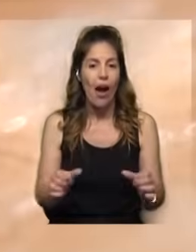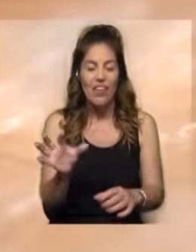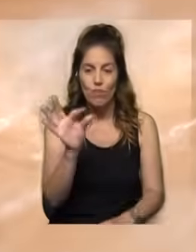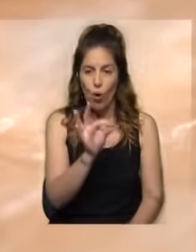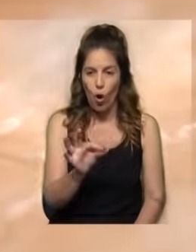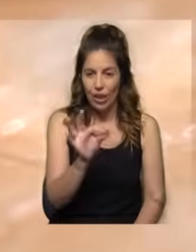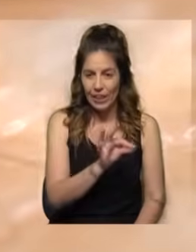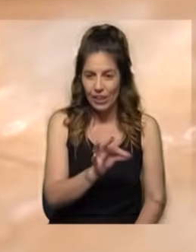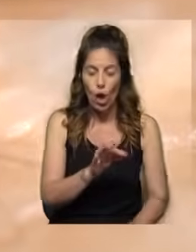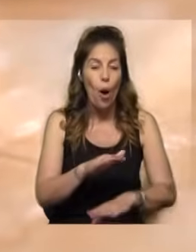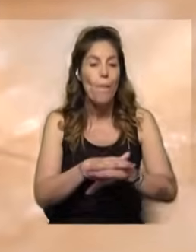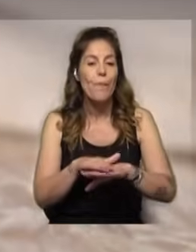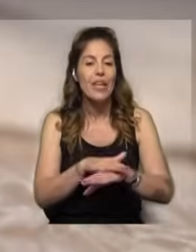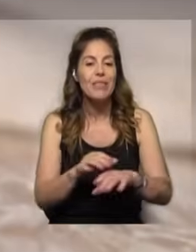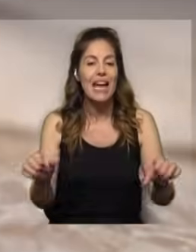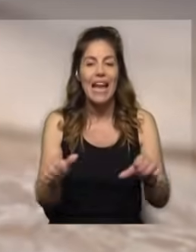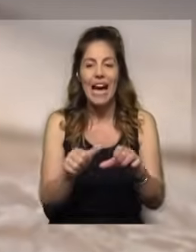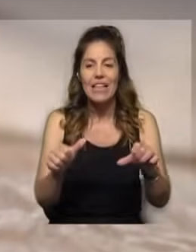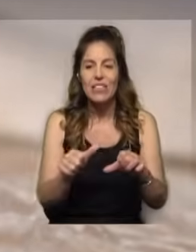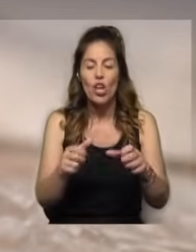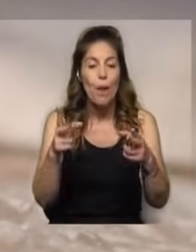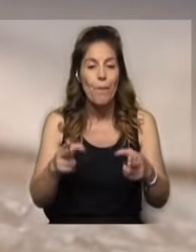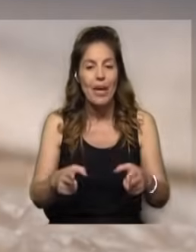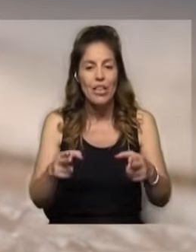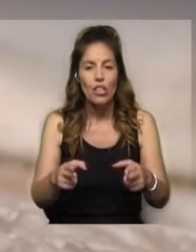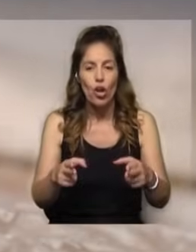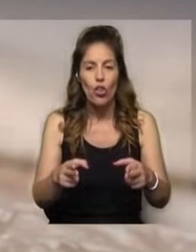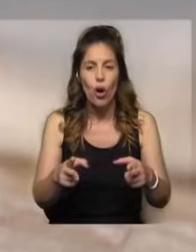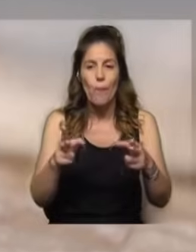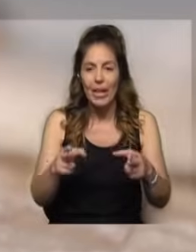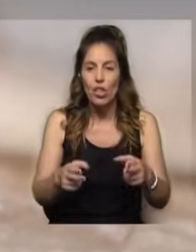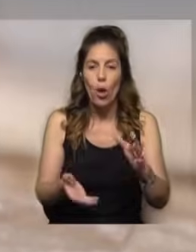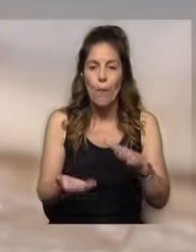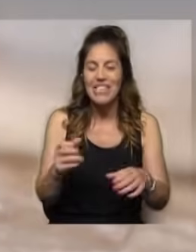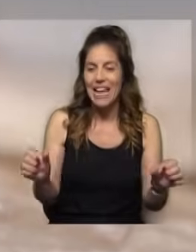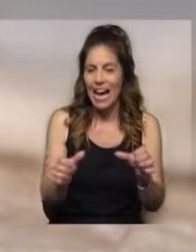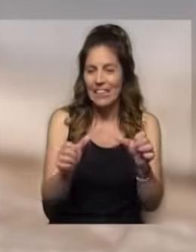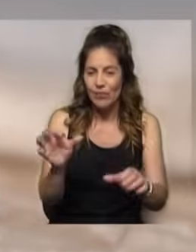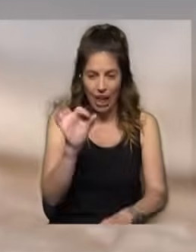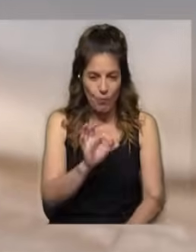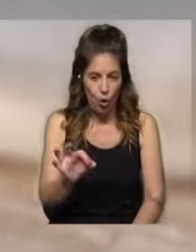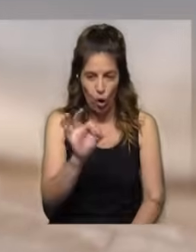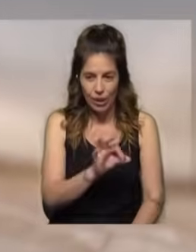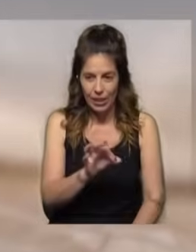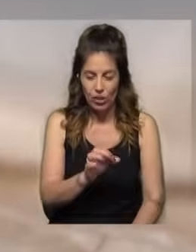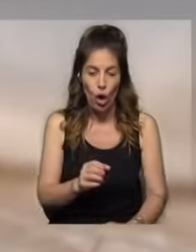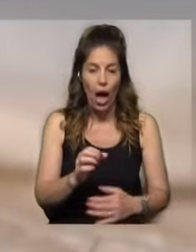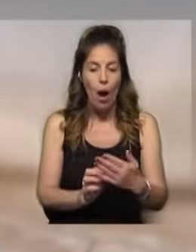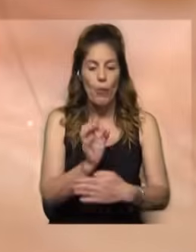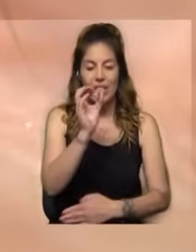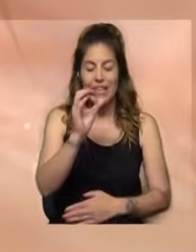mosquitos minimizar las acciones en los periodos crepusculares periodo de mayor actividad de los mosquitos amanecer y